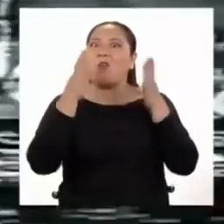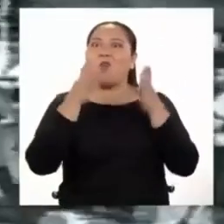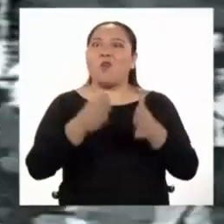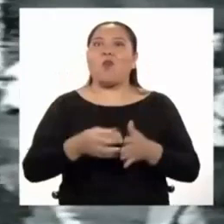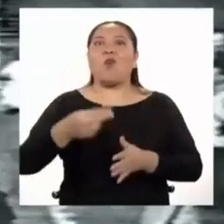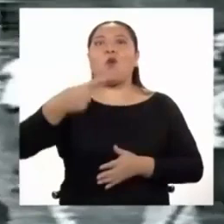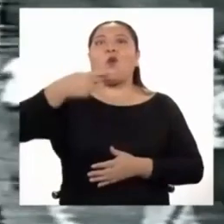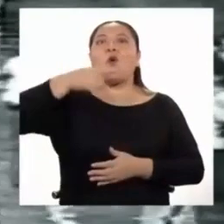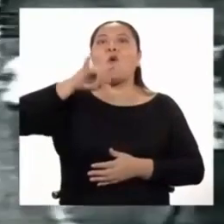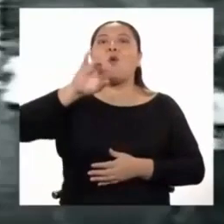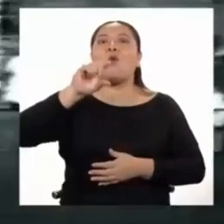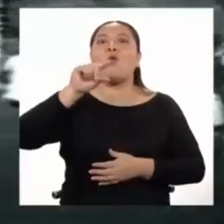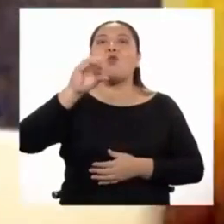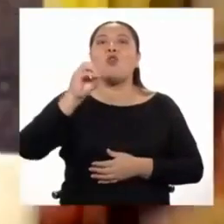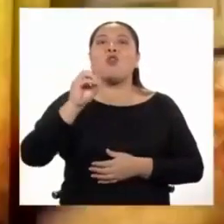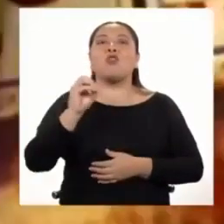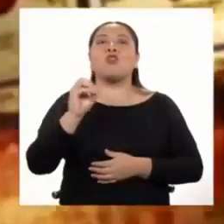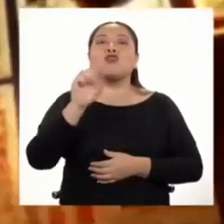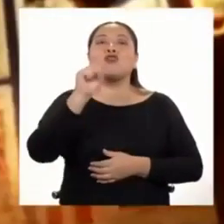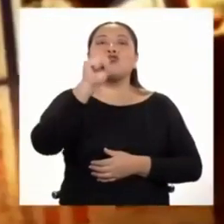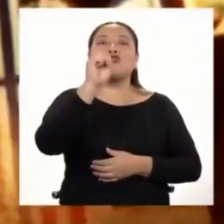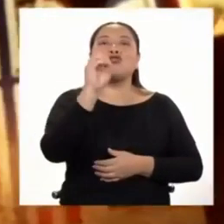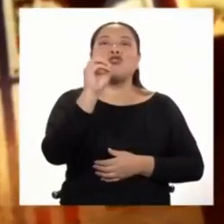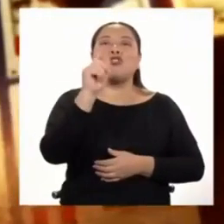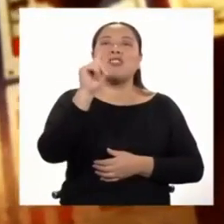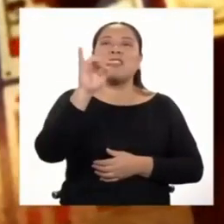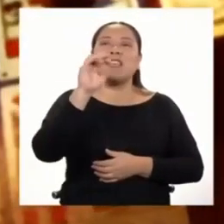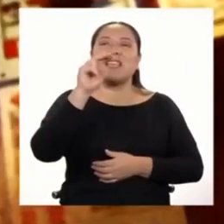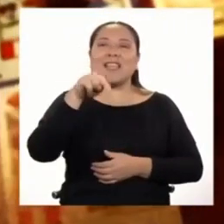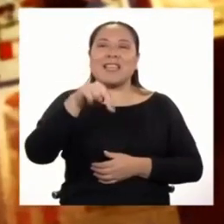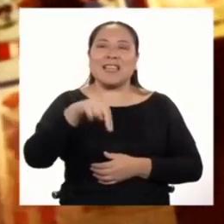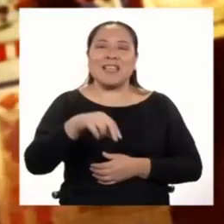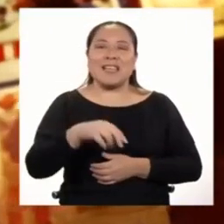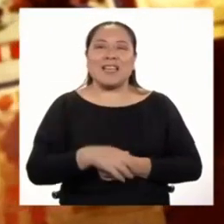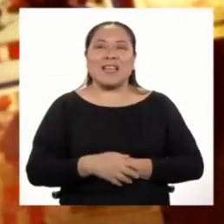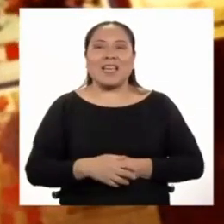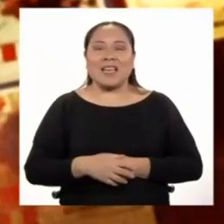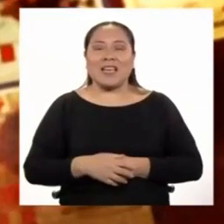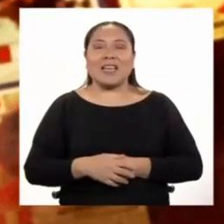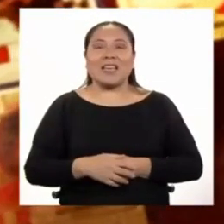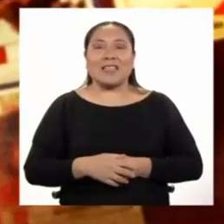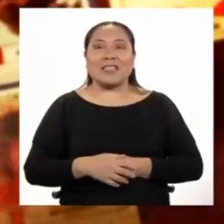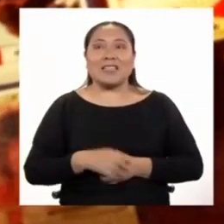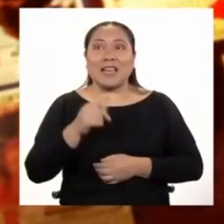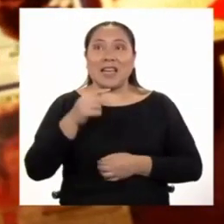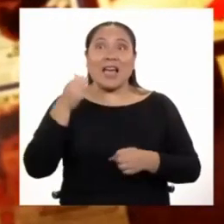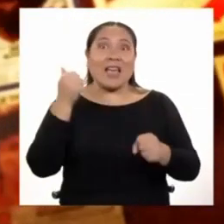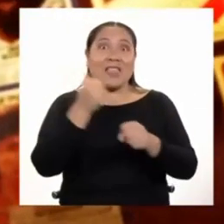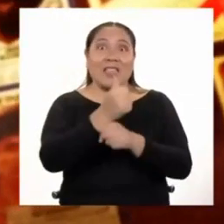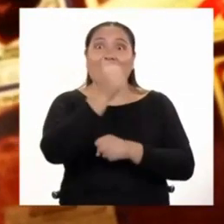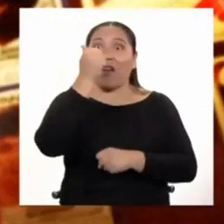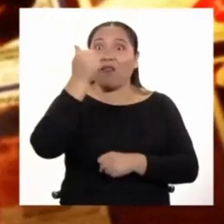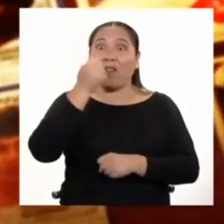Hugo "El Cholo" Sotil, quien venía de campeonar